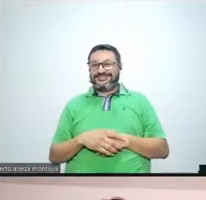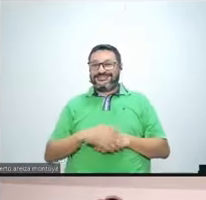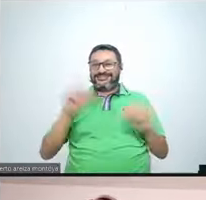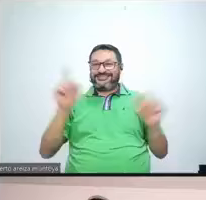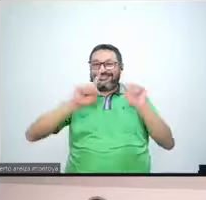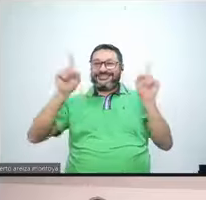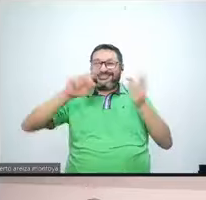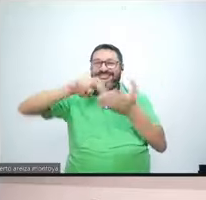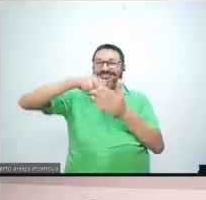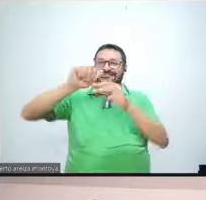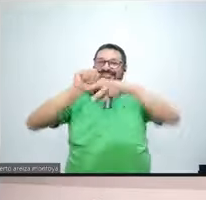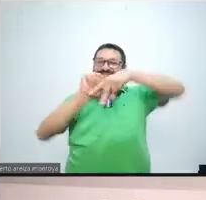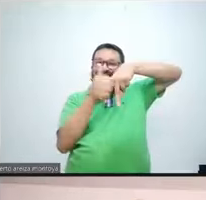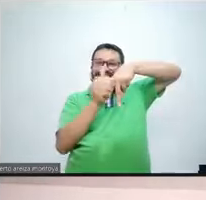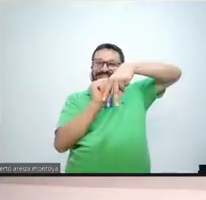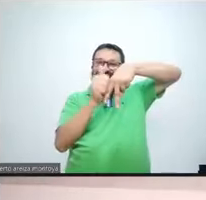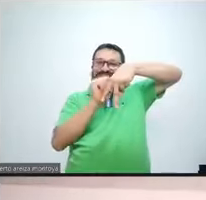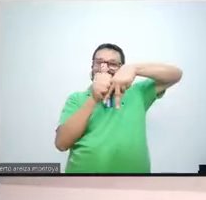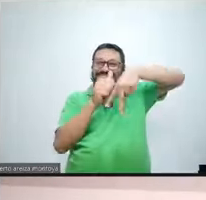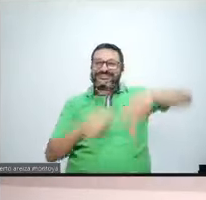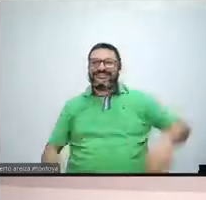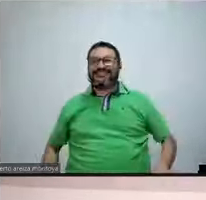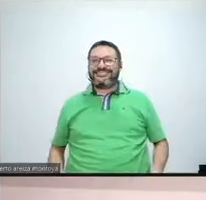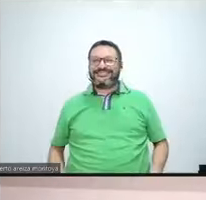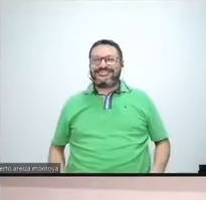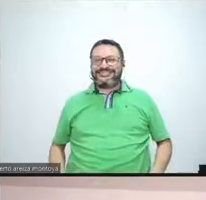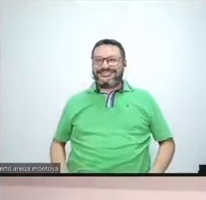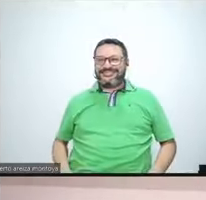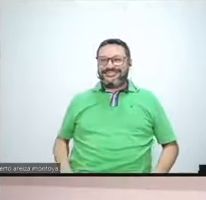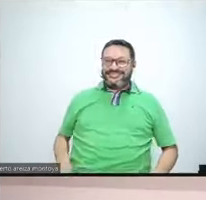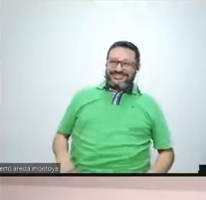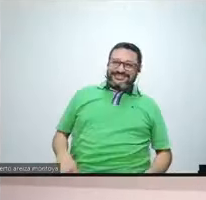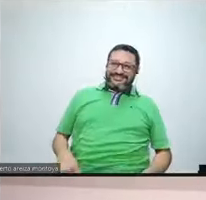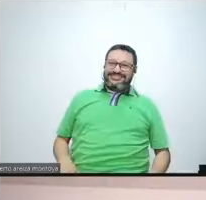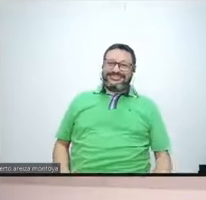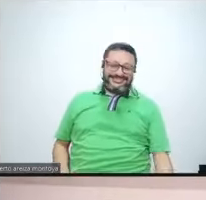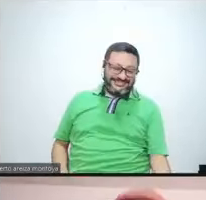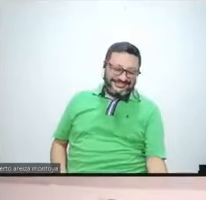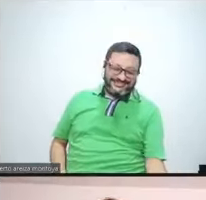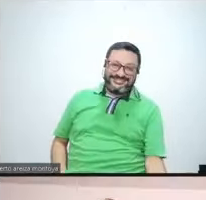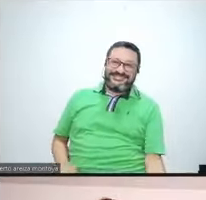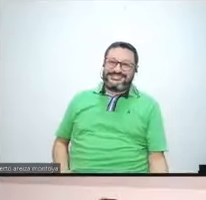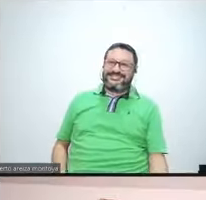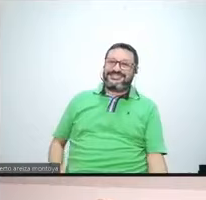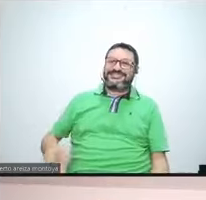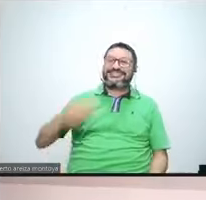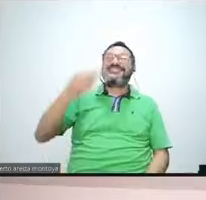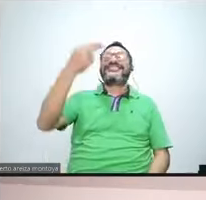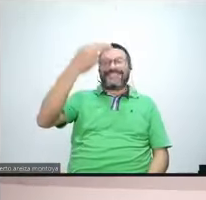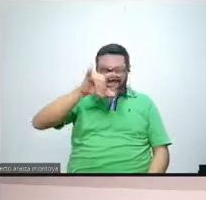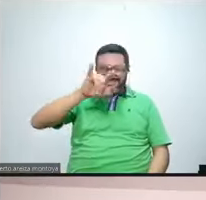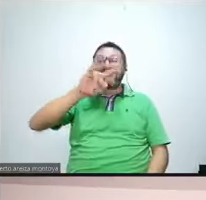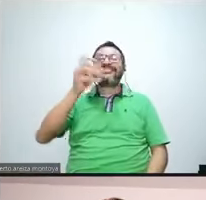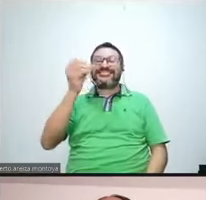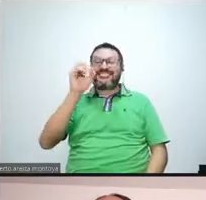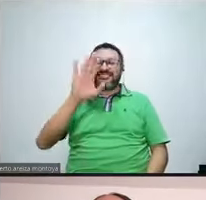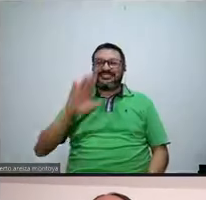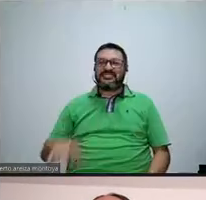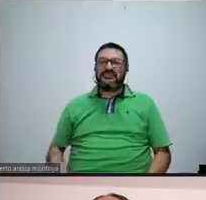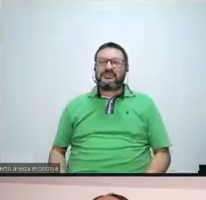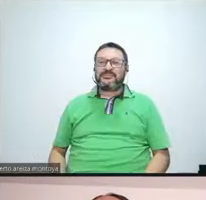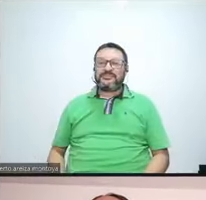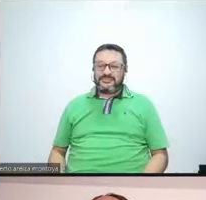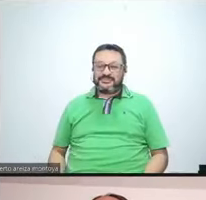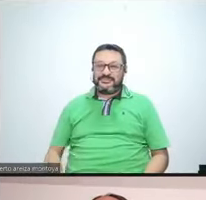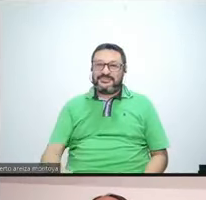gimnasta, pero te voy a decir, y se lo dije a Jorge Hugo, se lo dije al profesor Yuski cuando lo tuvimos acá en nuestro